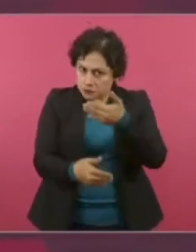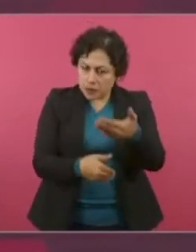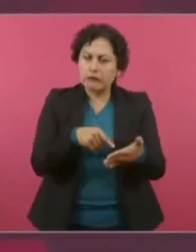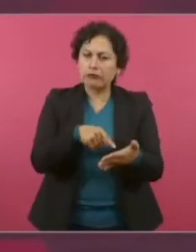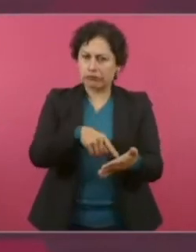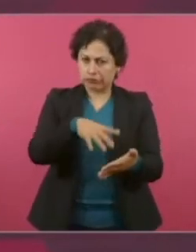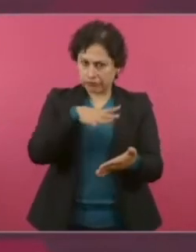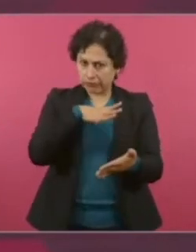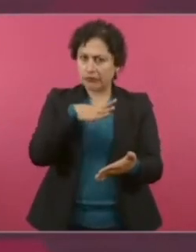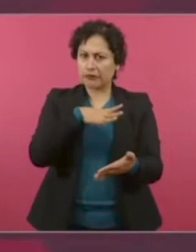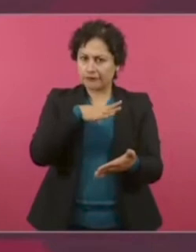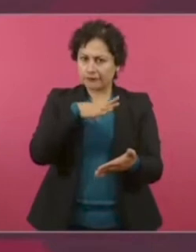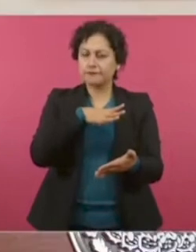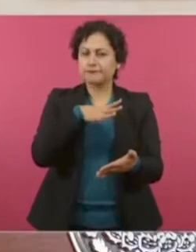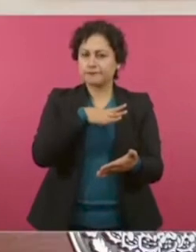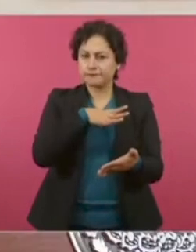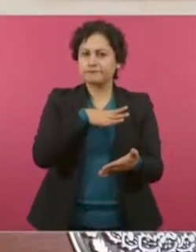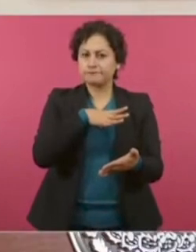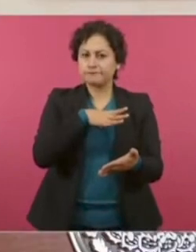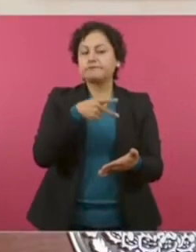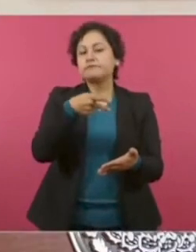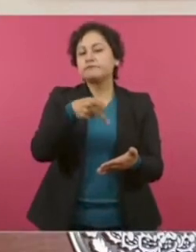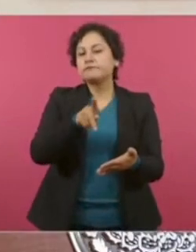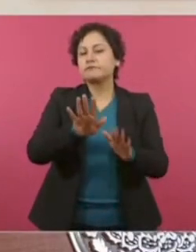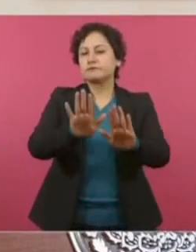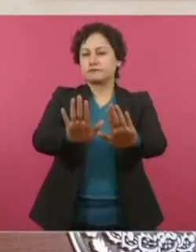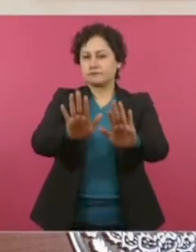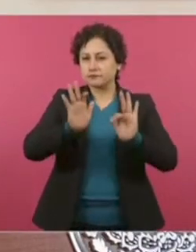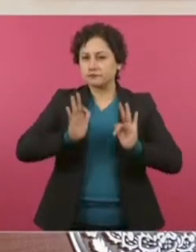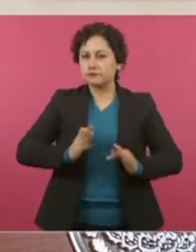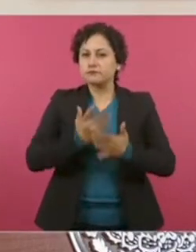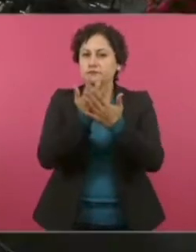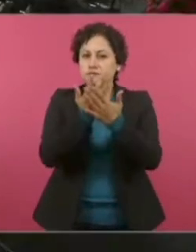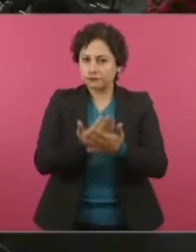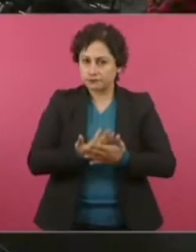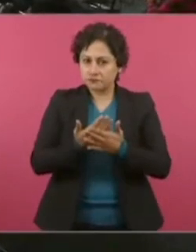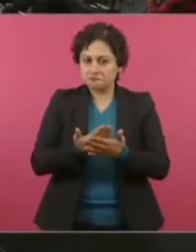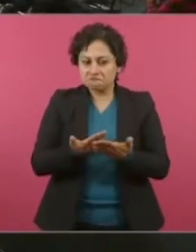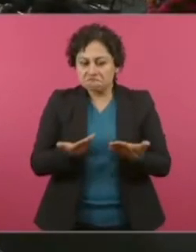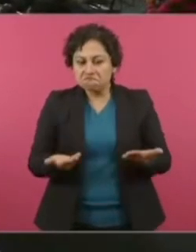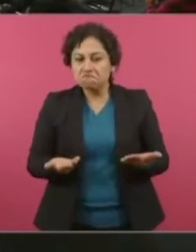en la investigación, pero vamos a esperar.